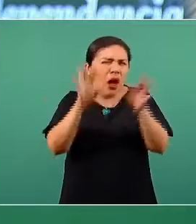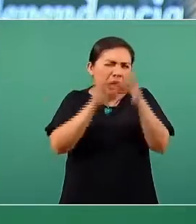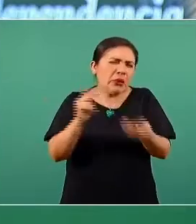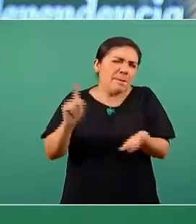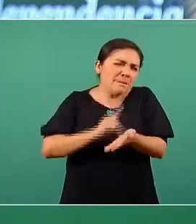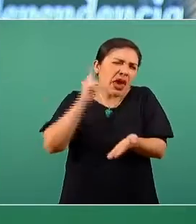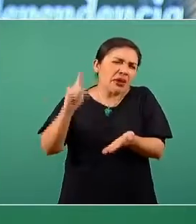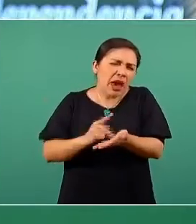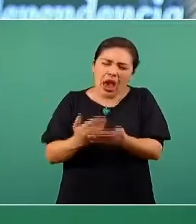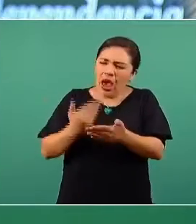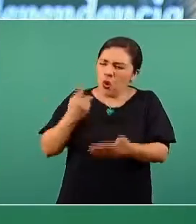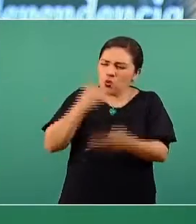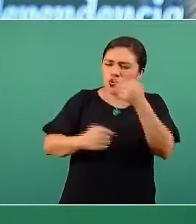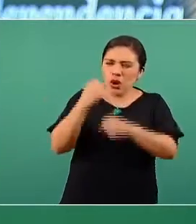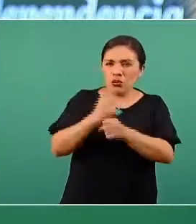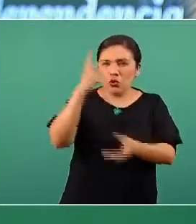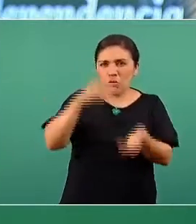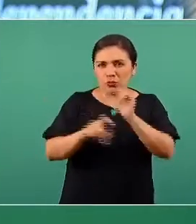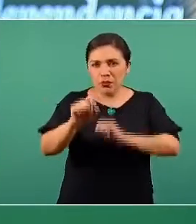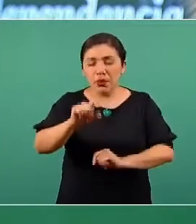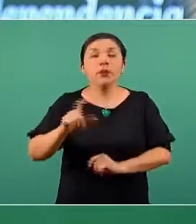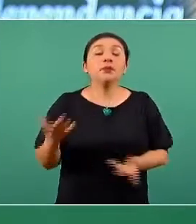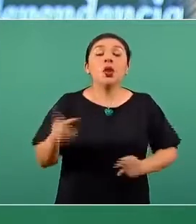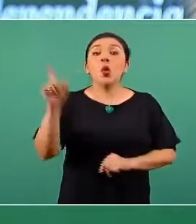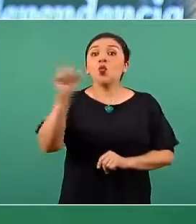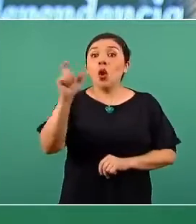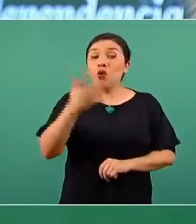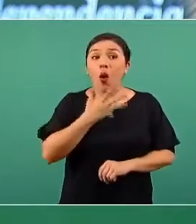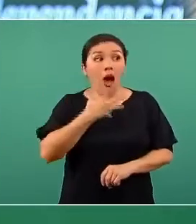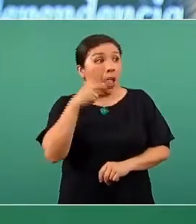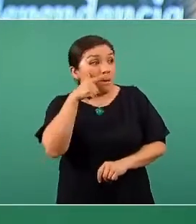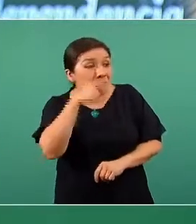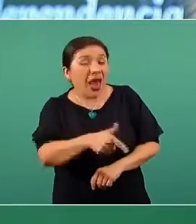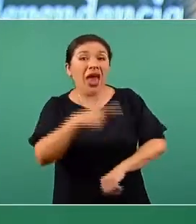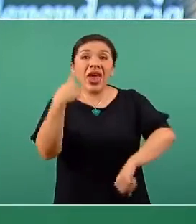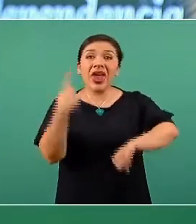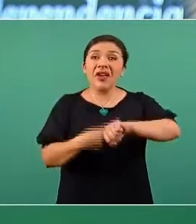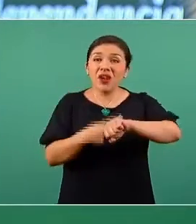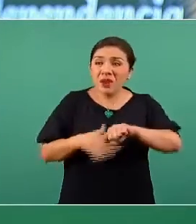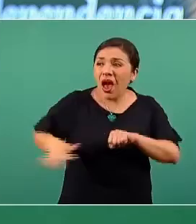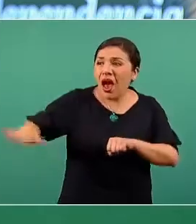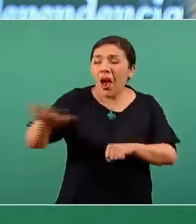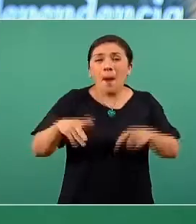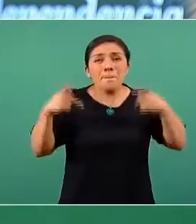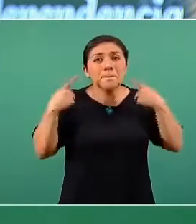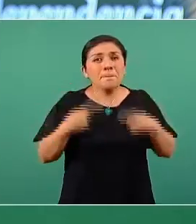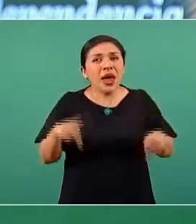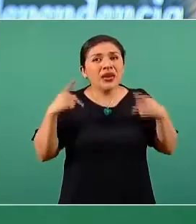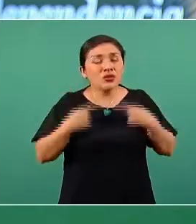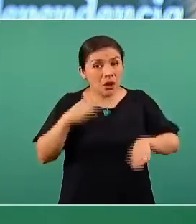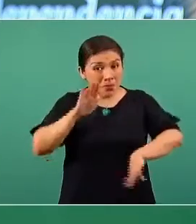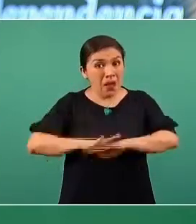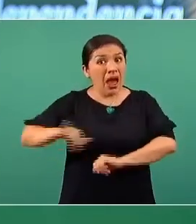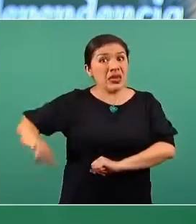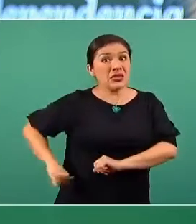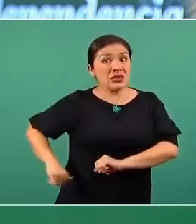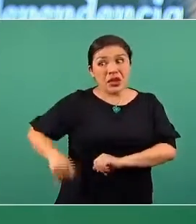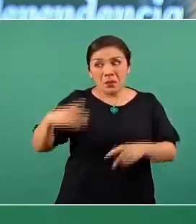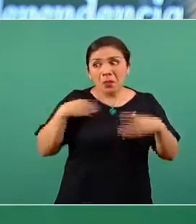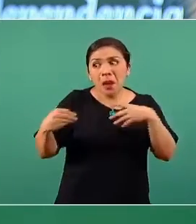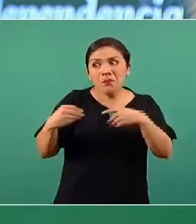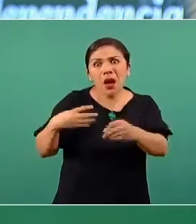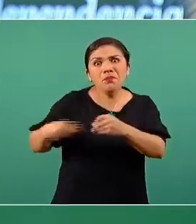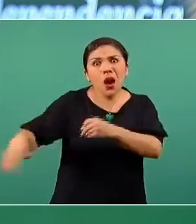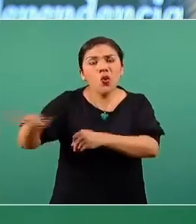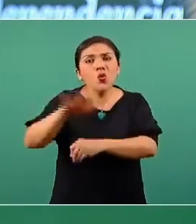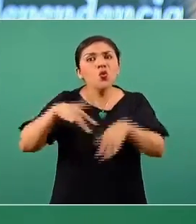muchas veces durante 2020. Cuando existe una enfermedad en la población, una enfermedad de interés epidémico que se